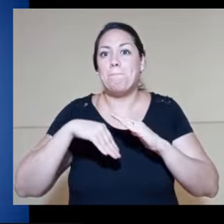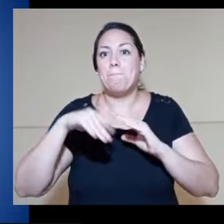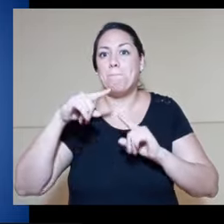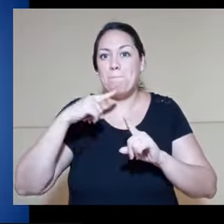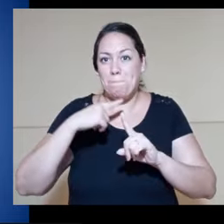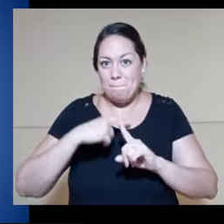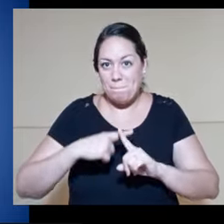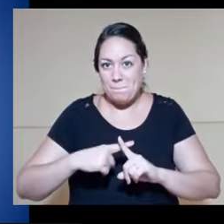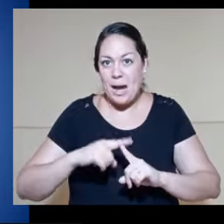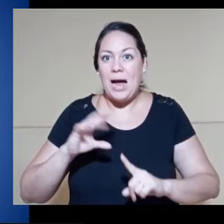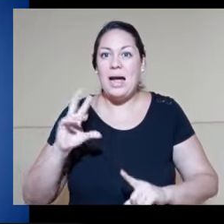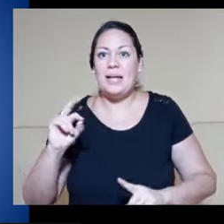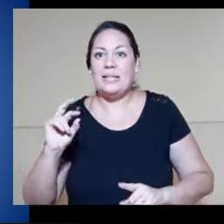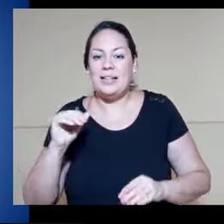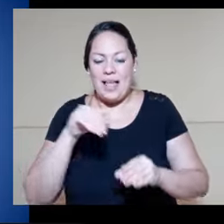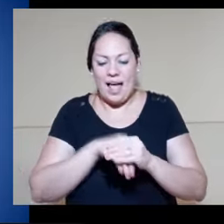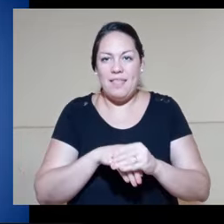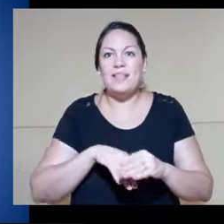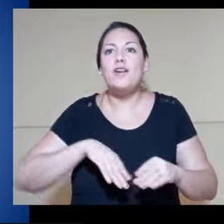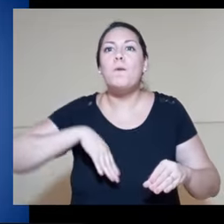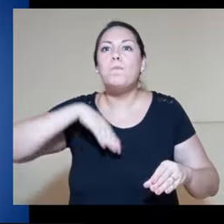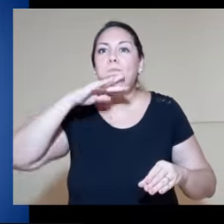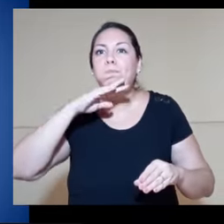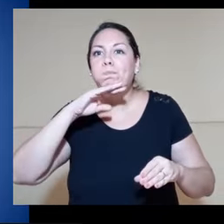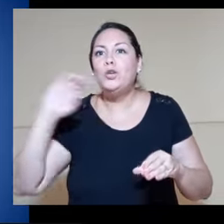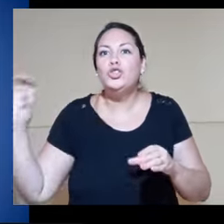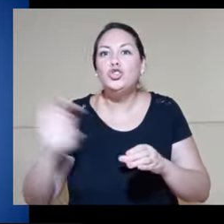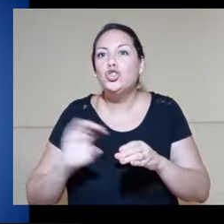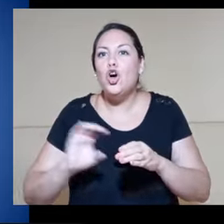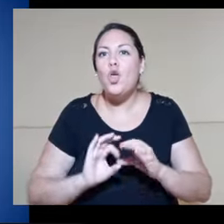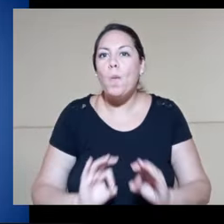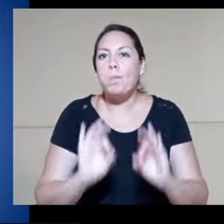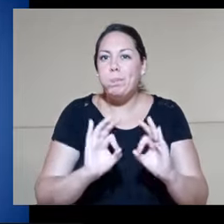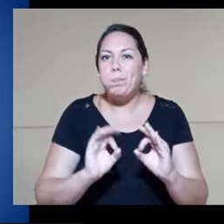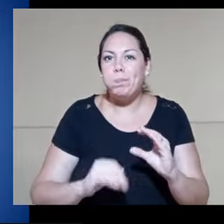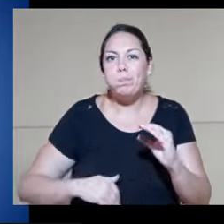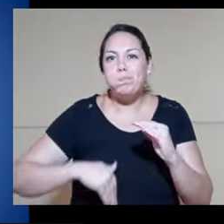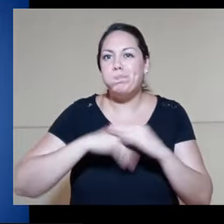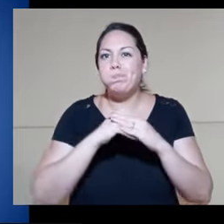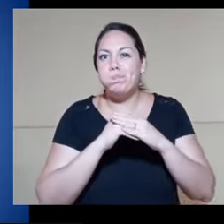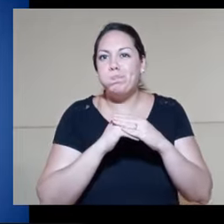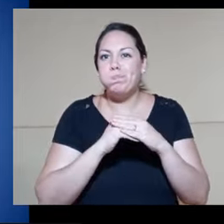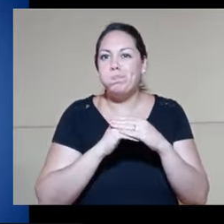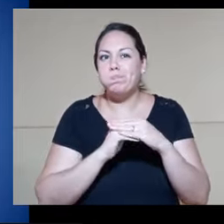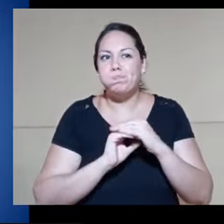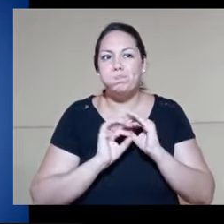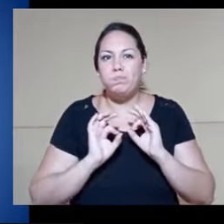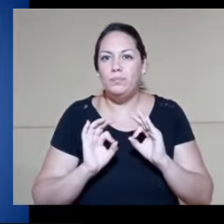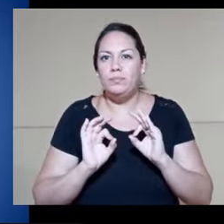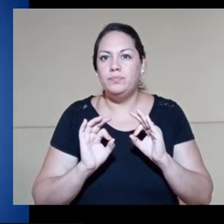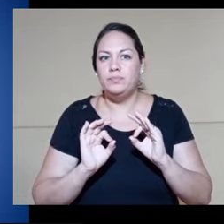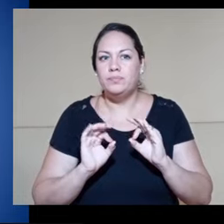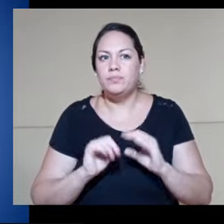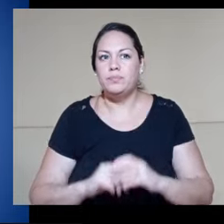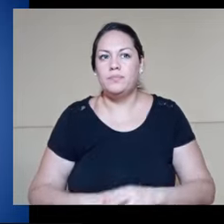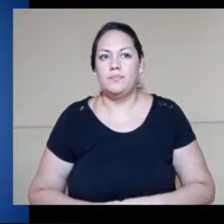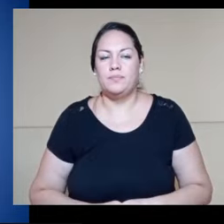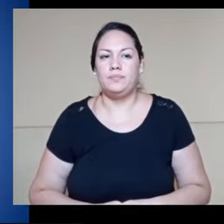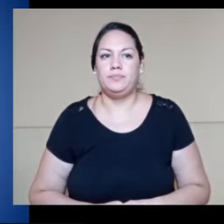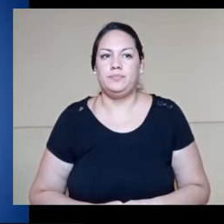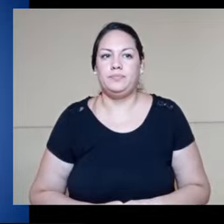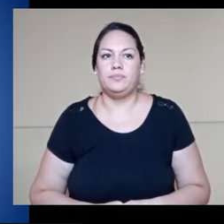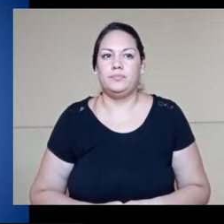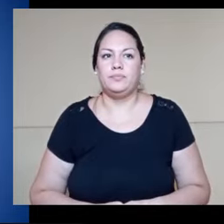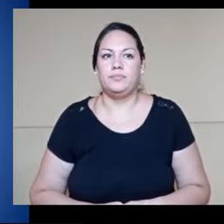y se descarga a más 30, se descarga al todo. Se llenó de sodio la célula, no entra más sodio a la célula, no hay ni un lugar más